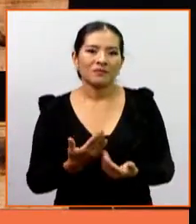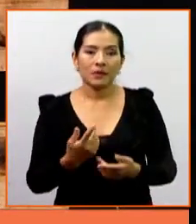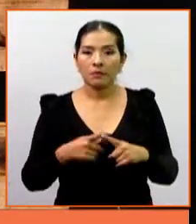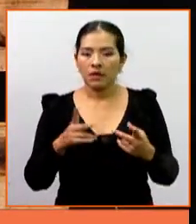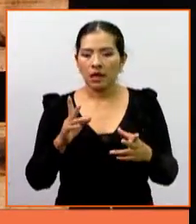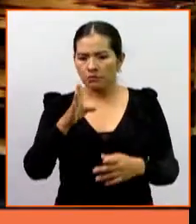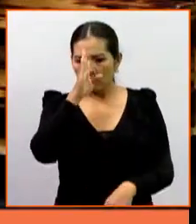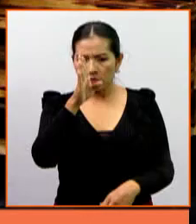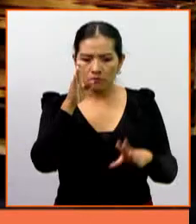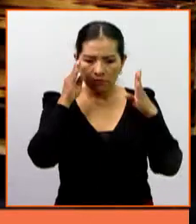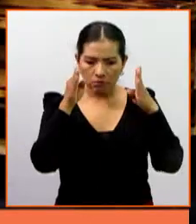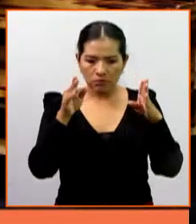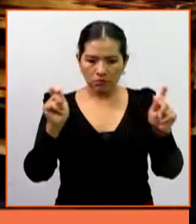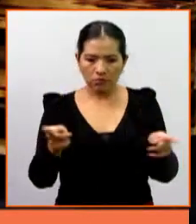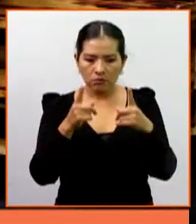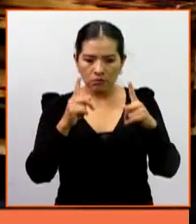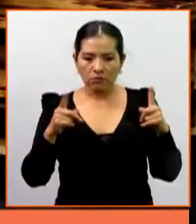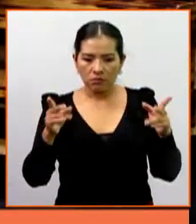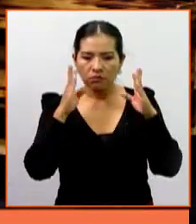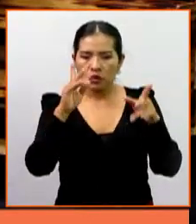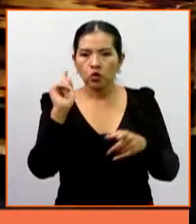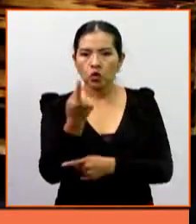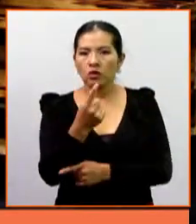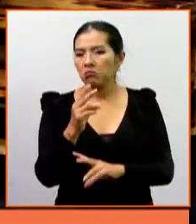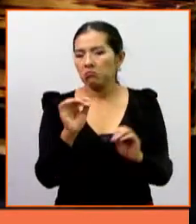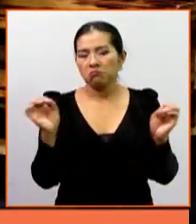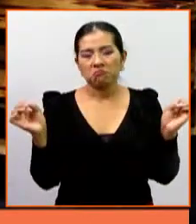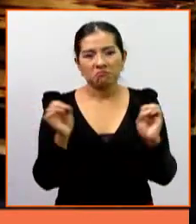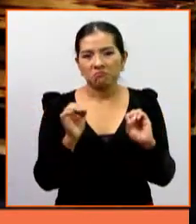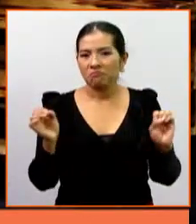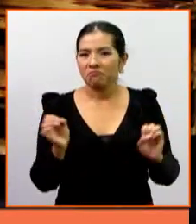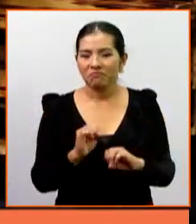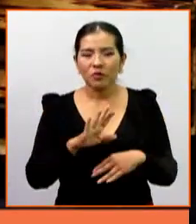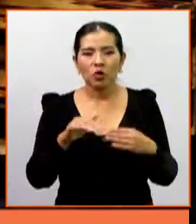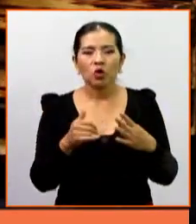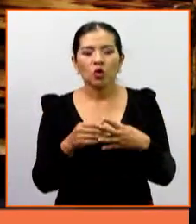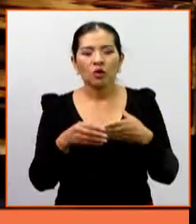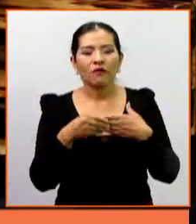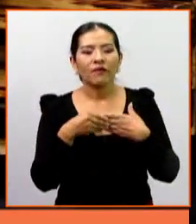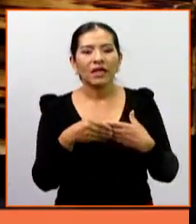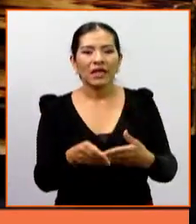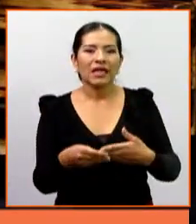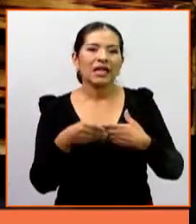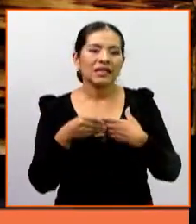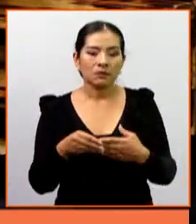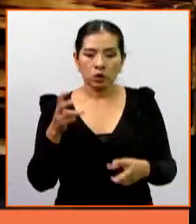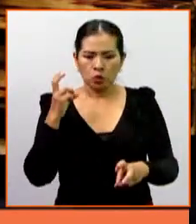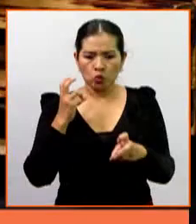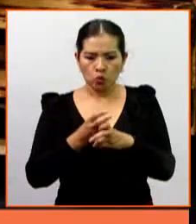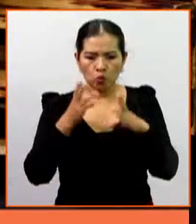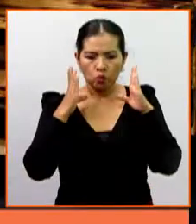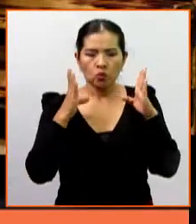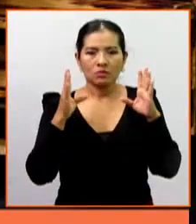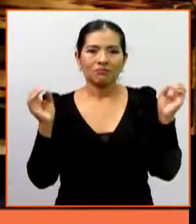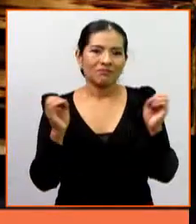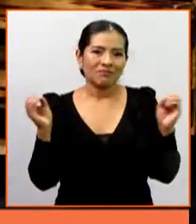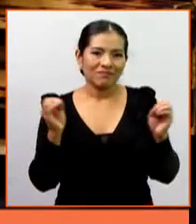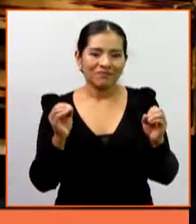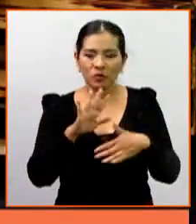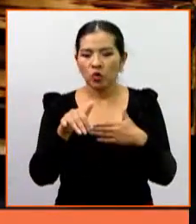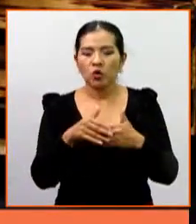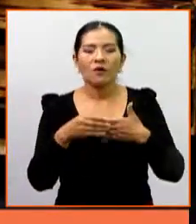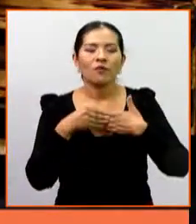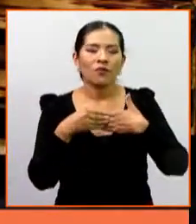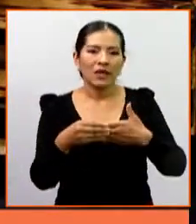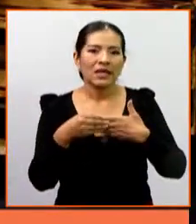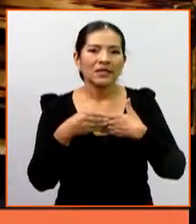¿no? Esa sensación tensa, ¿no? De qué va a pasar, que no sé qué. Ya lo tienen todos bien puesto, cada quien